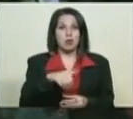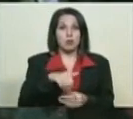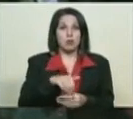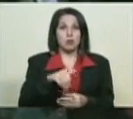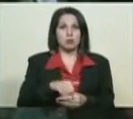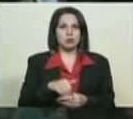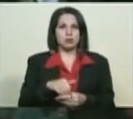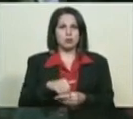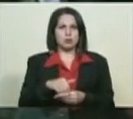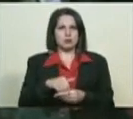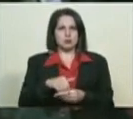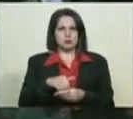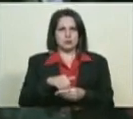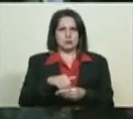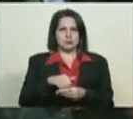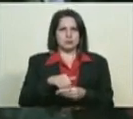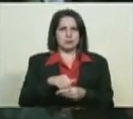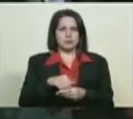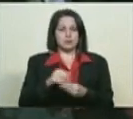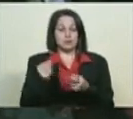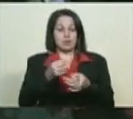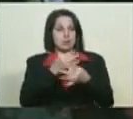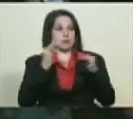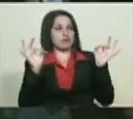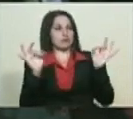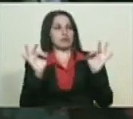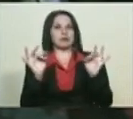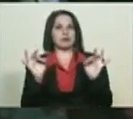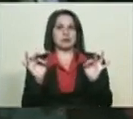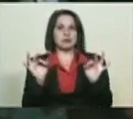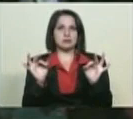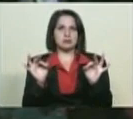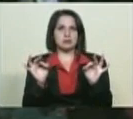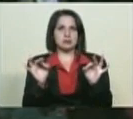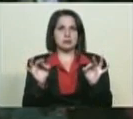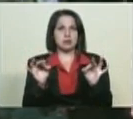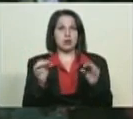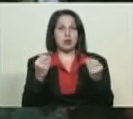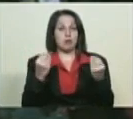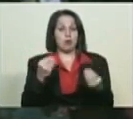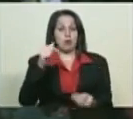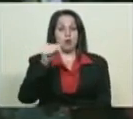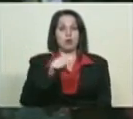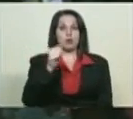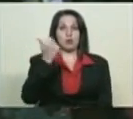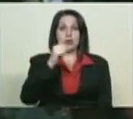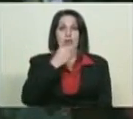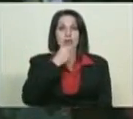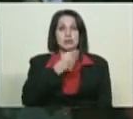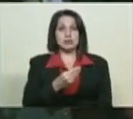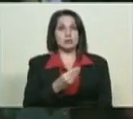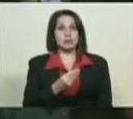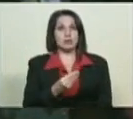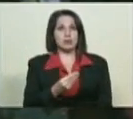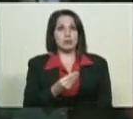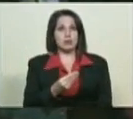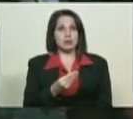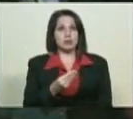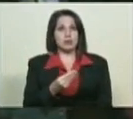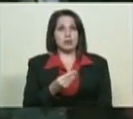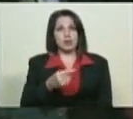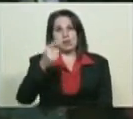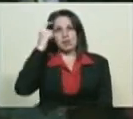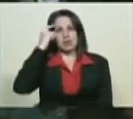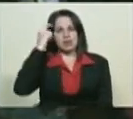una jornada muy espectacular. Y hoy, 10 de diciembre, día de